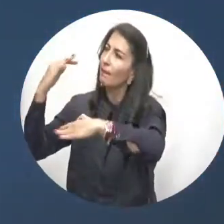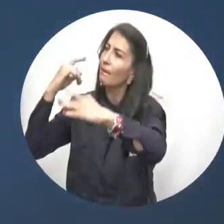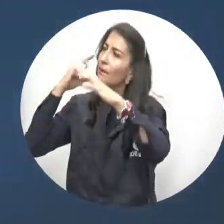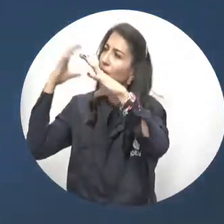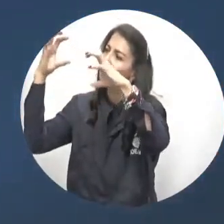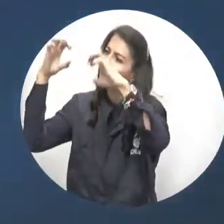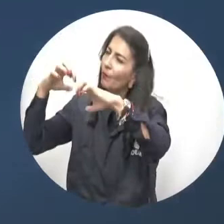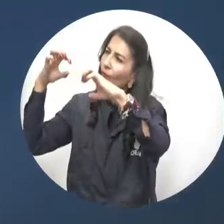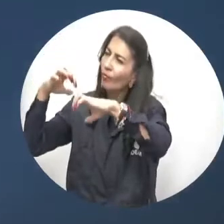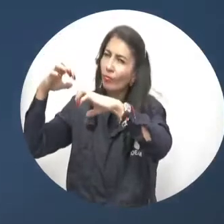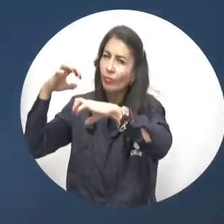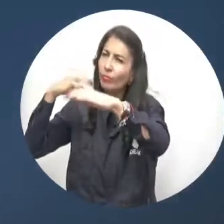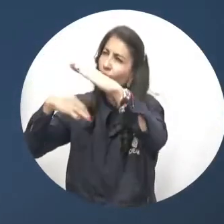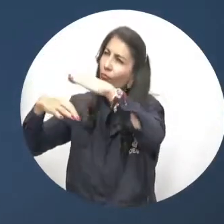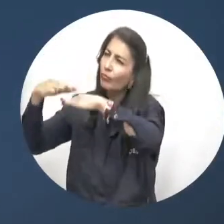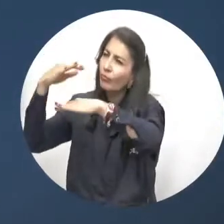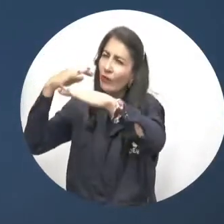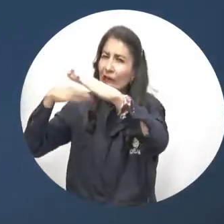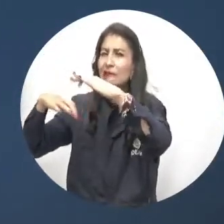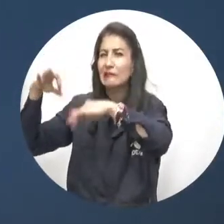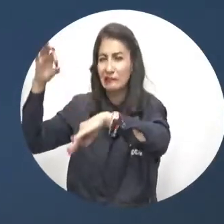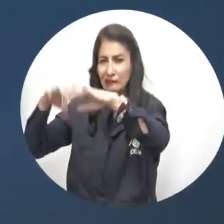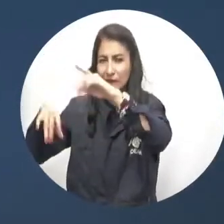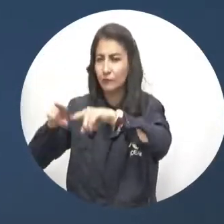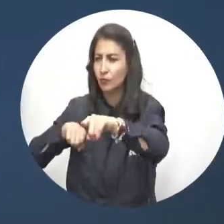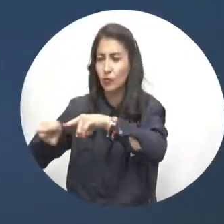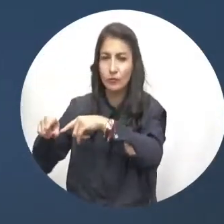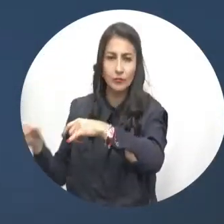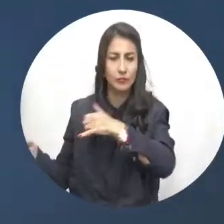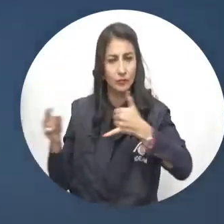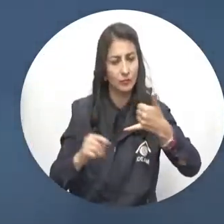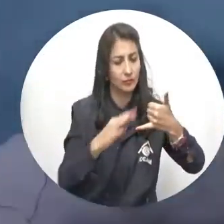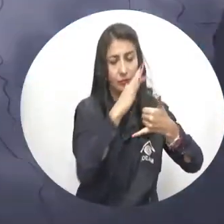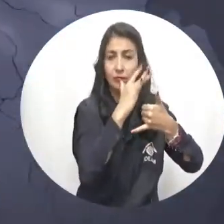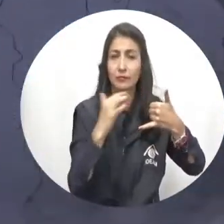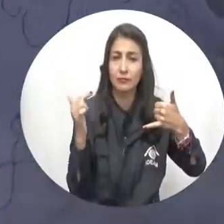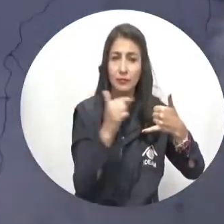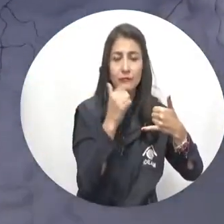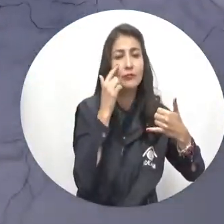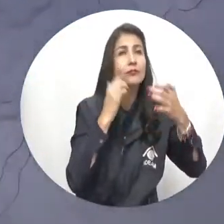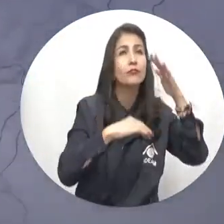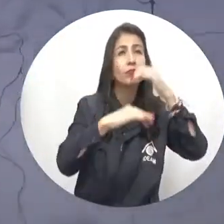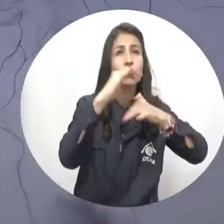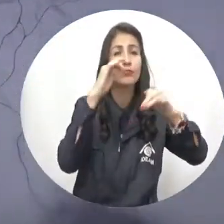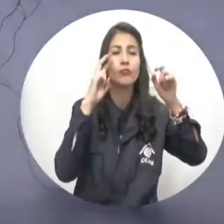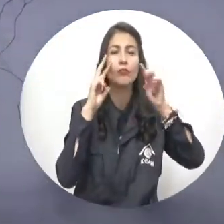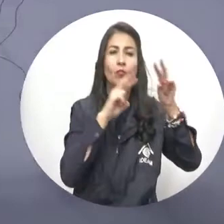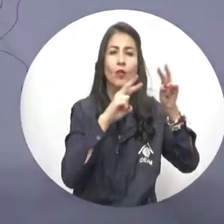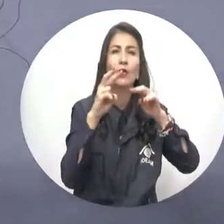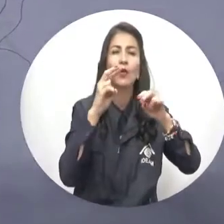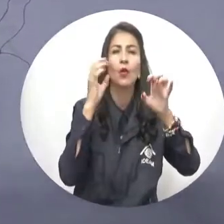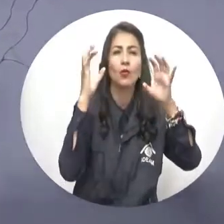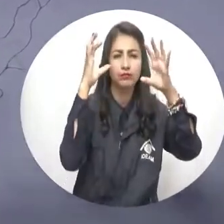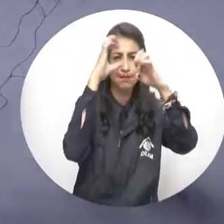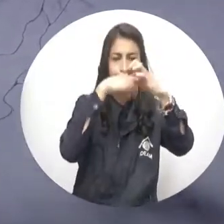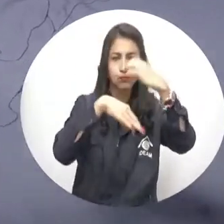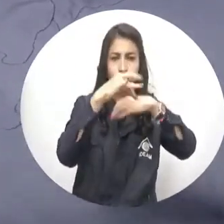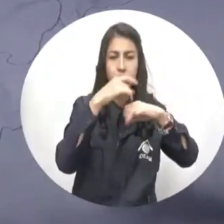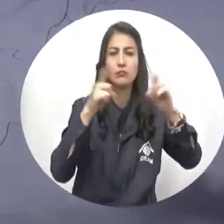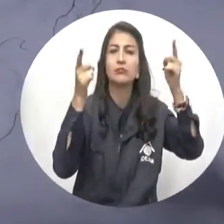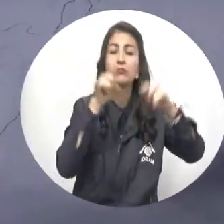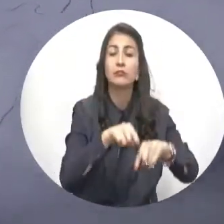Providencia anochece con nubes de gran desarrollo y con precipitaciones variadas. Sobre el Pacífico colombiano se mantienen las cadenas de